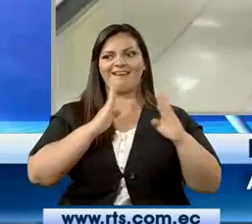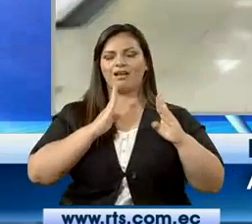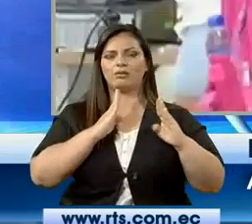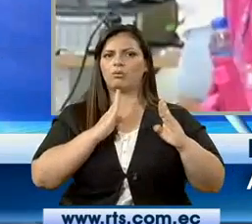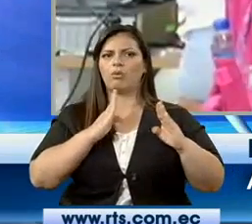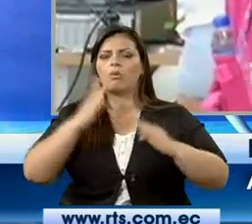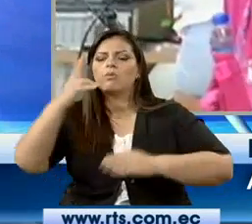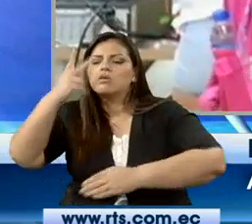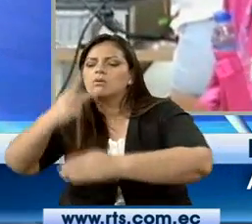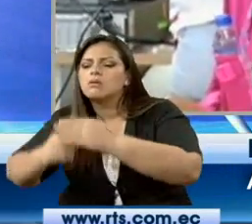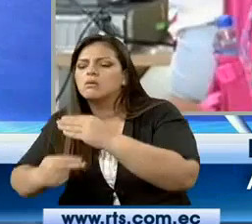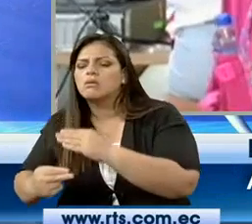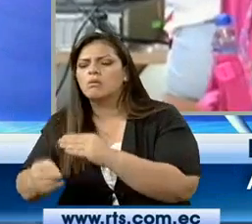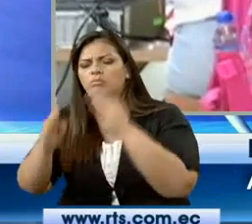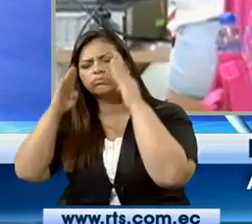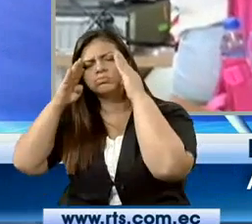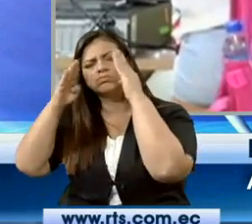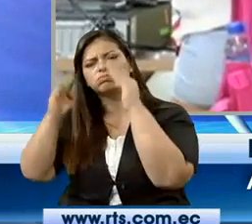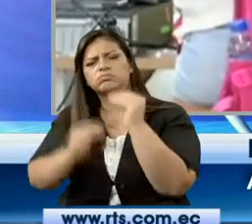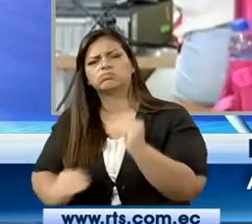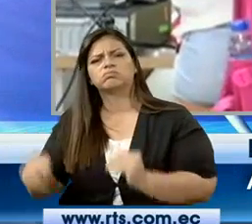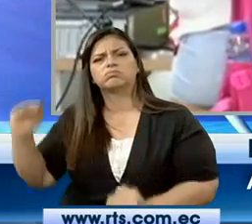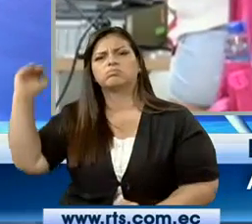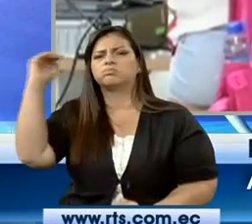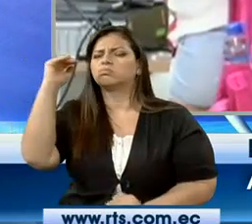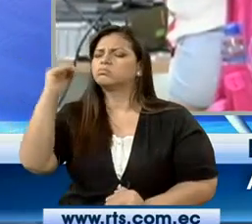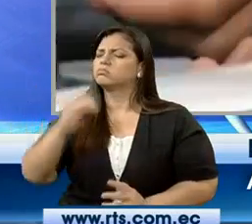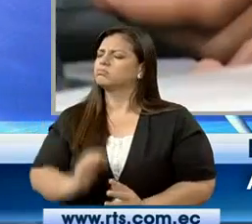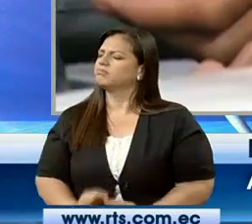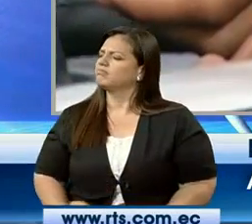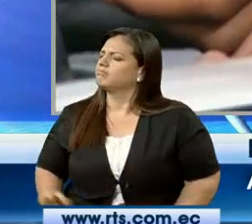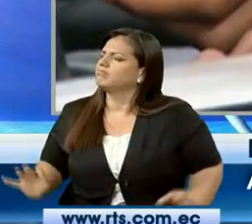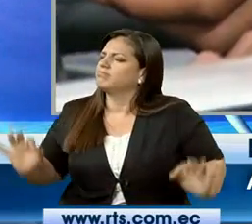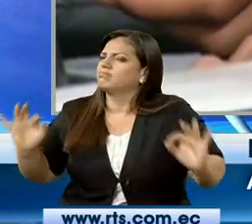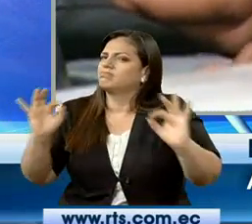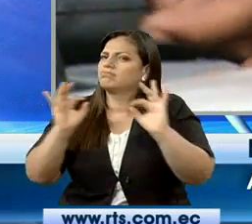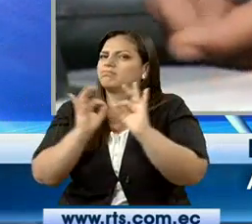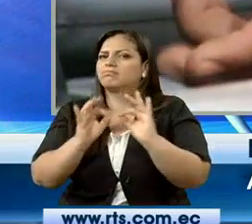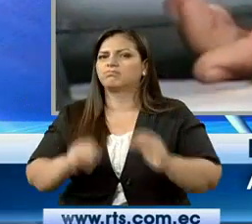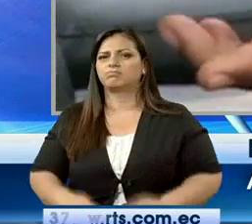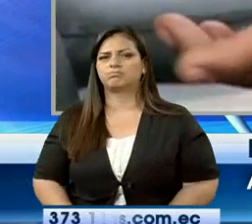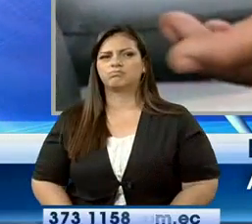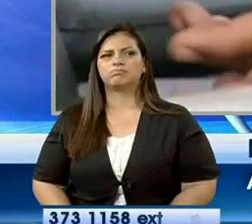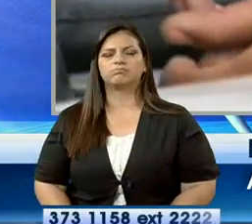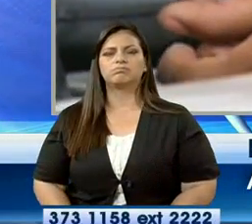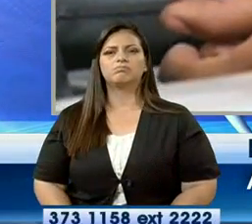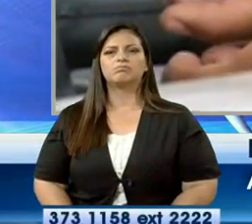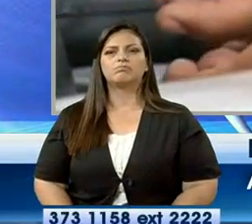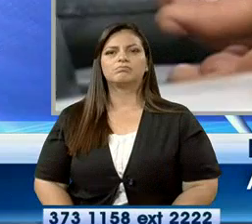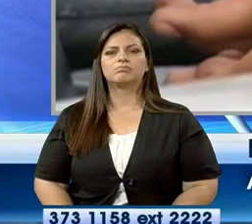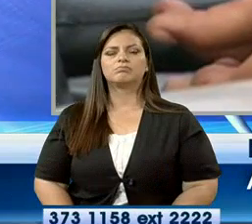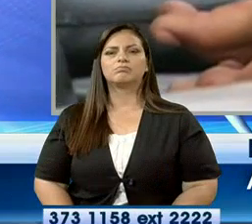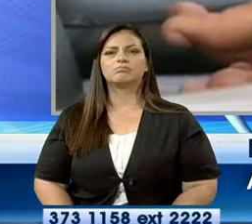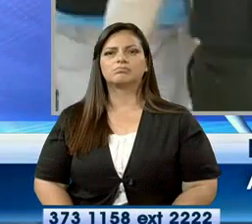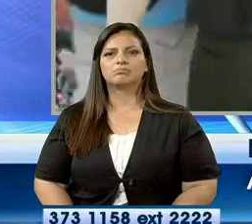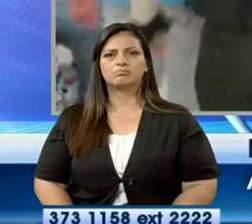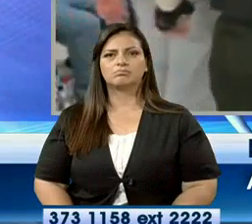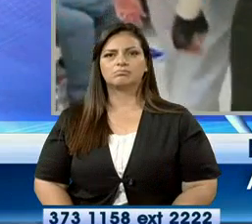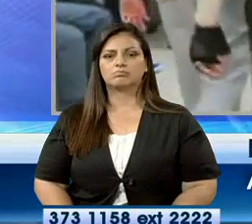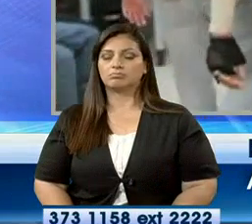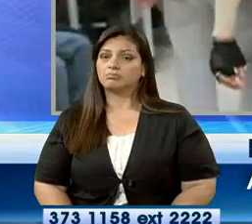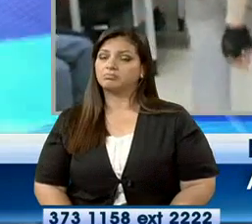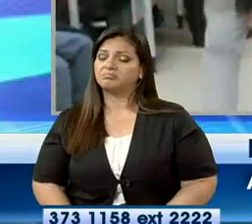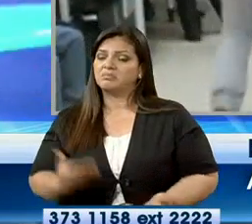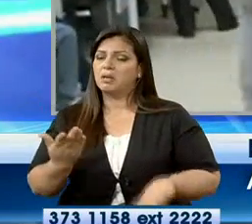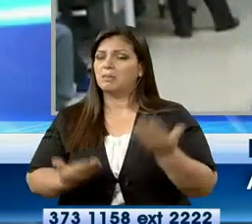salvajes, peor el ser humano. Entonces hay que ser más madre que mujer. Y poner condiciones, cuando usted